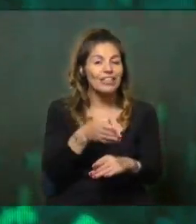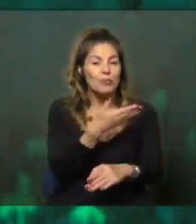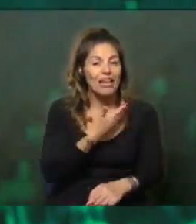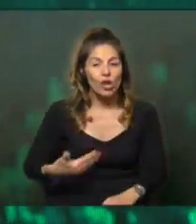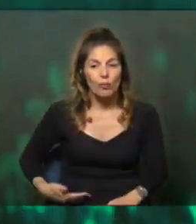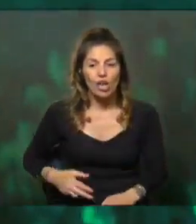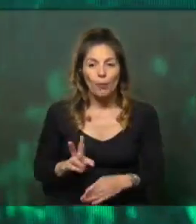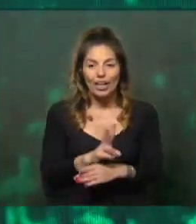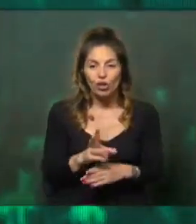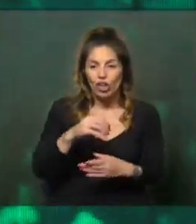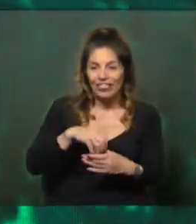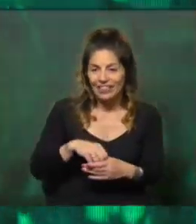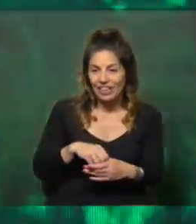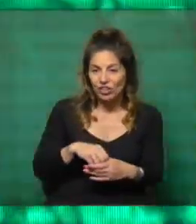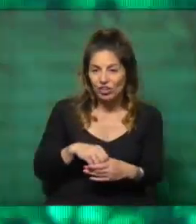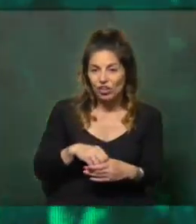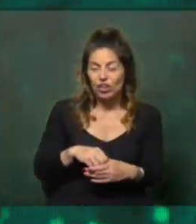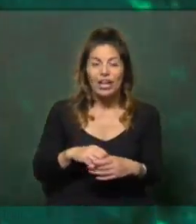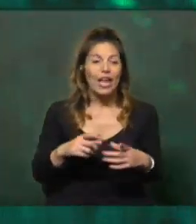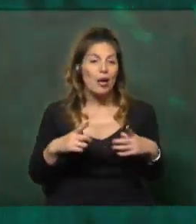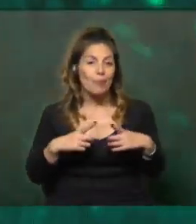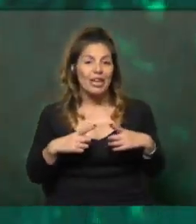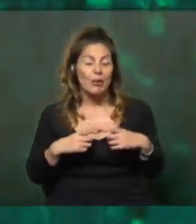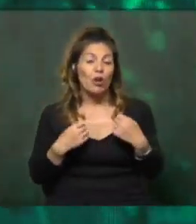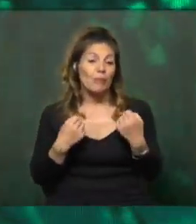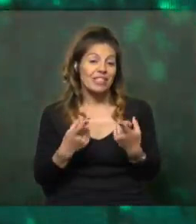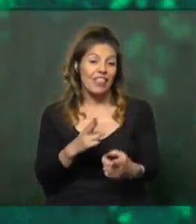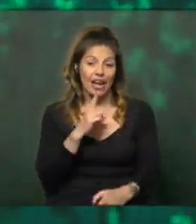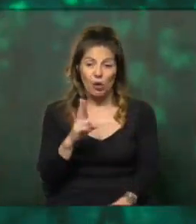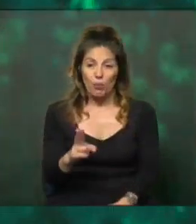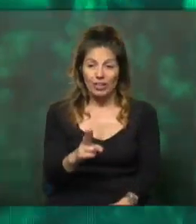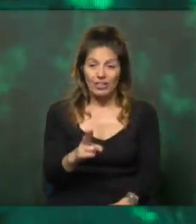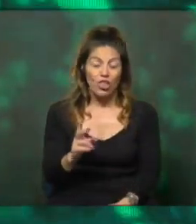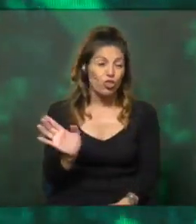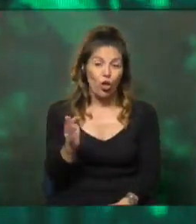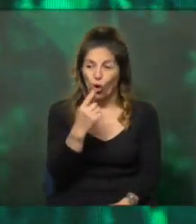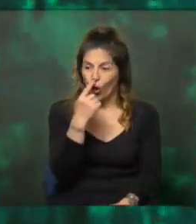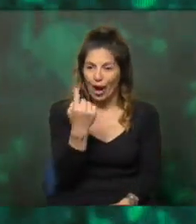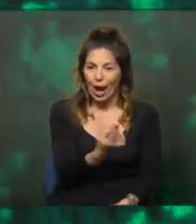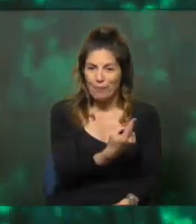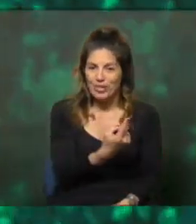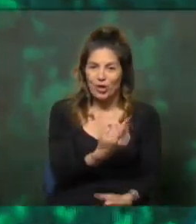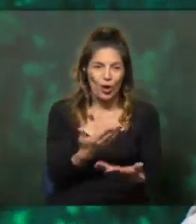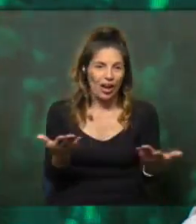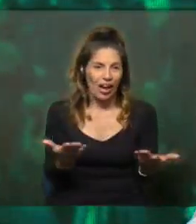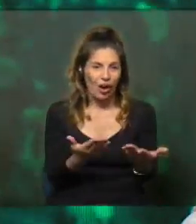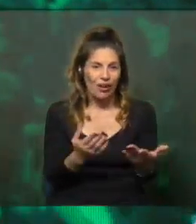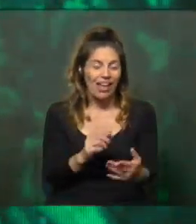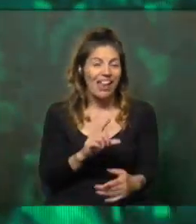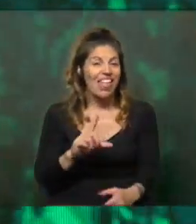adentro bueno Esperemos que ahora nos empiecen a dar este respuestas pasó todo demasiado veloz en estas horas y la